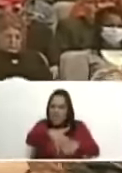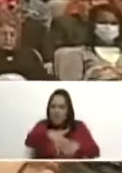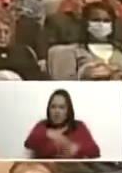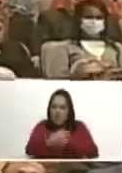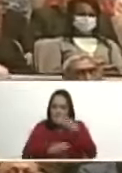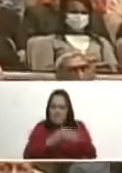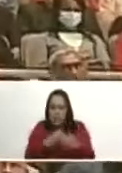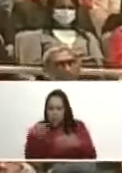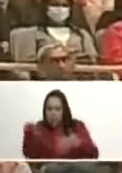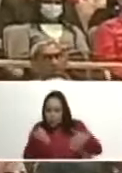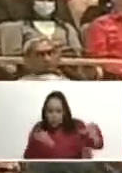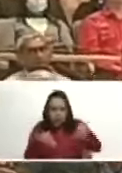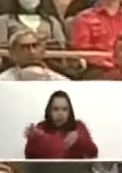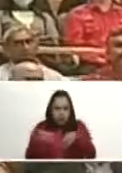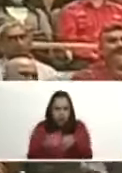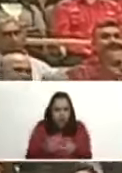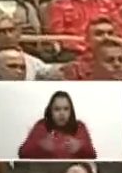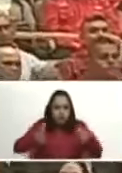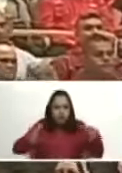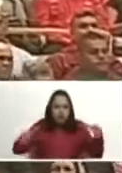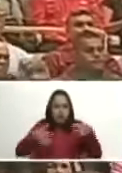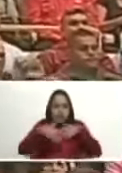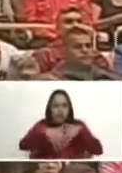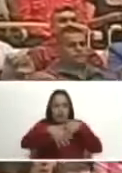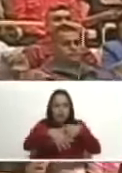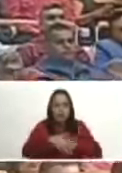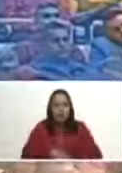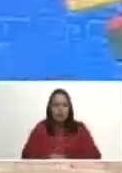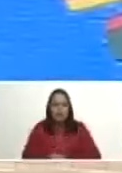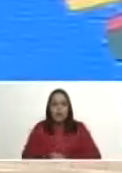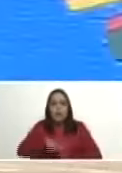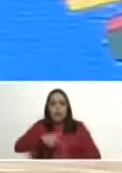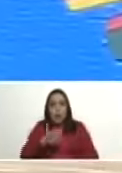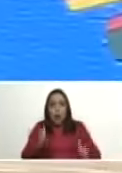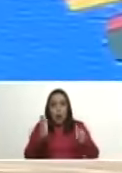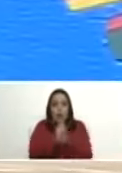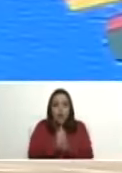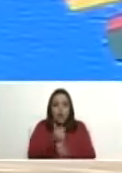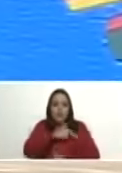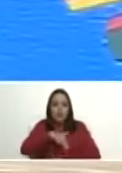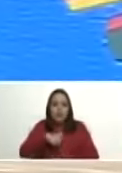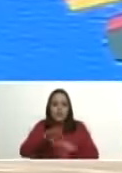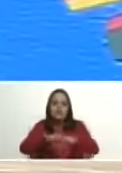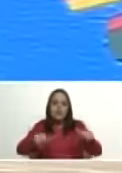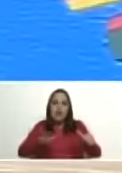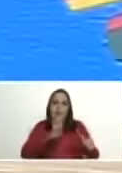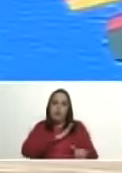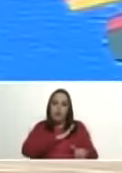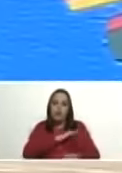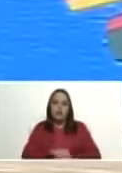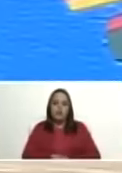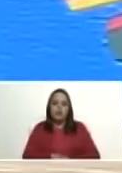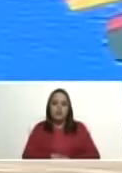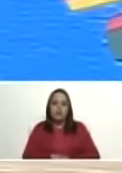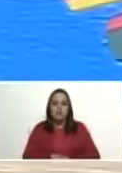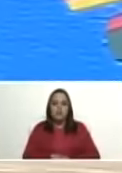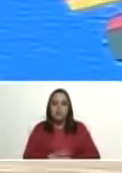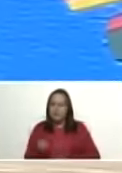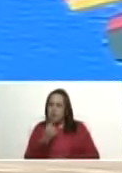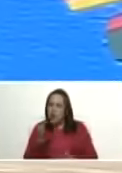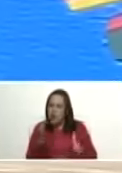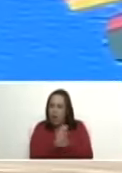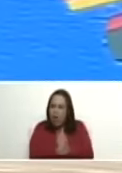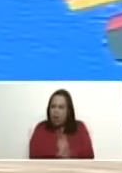se forjaron aquí, no solo conquistaron nuestra tierra, no solo conquistaron